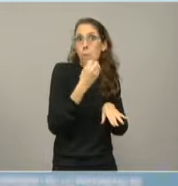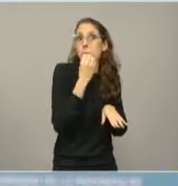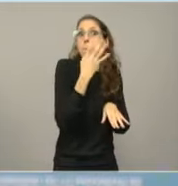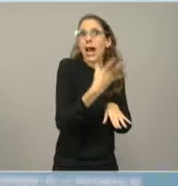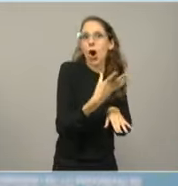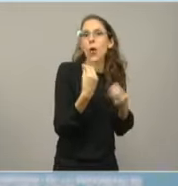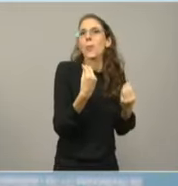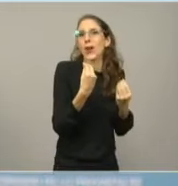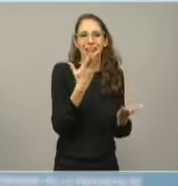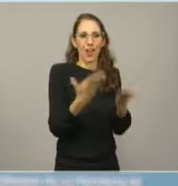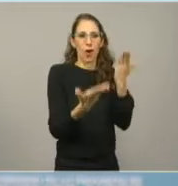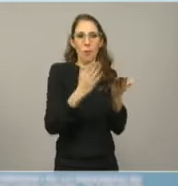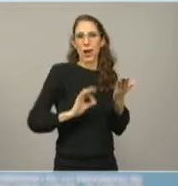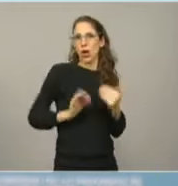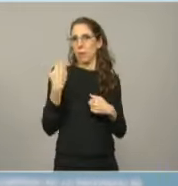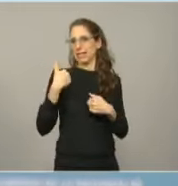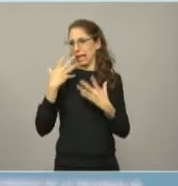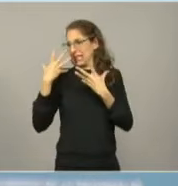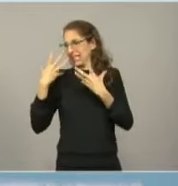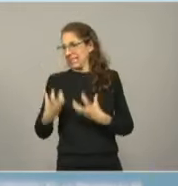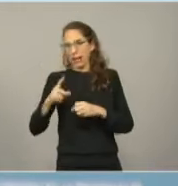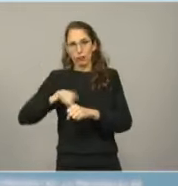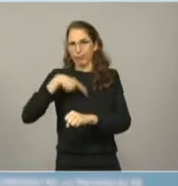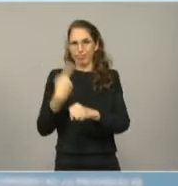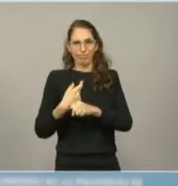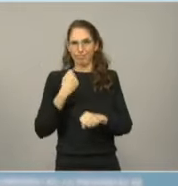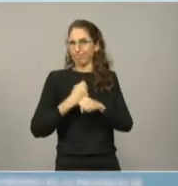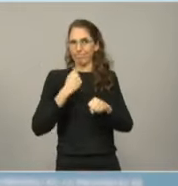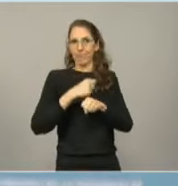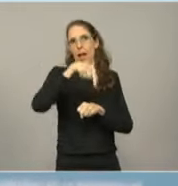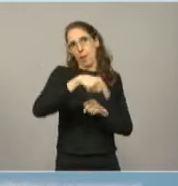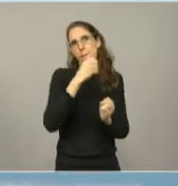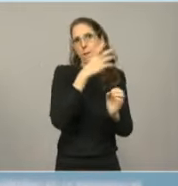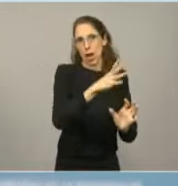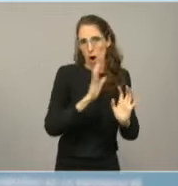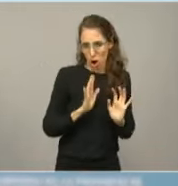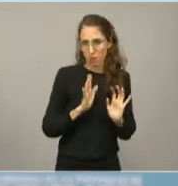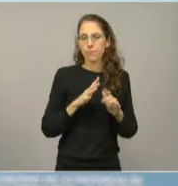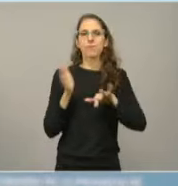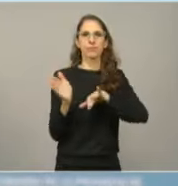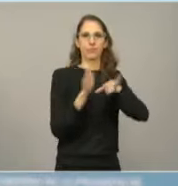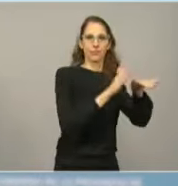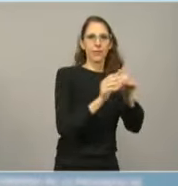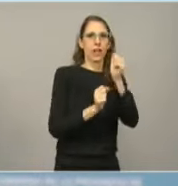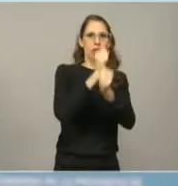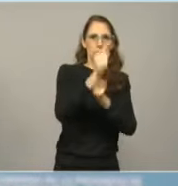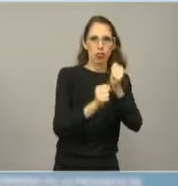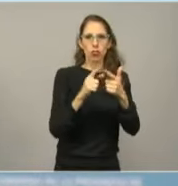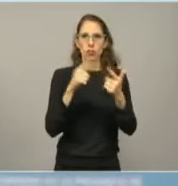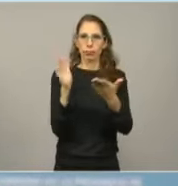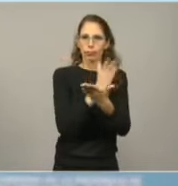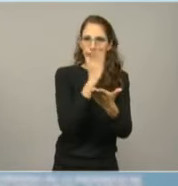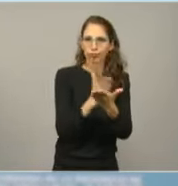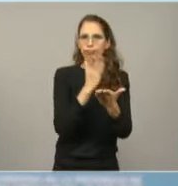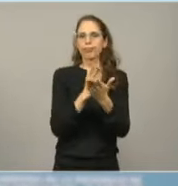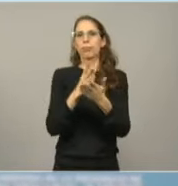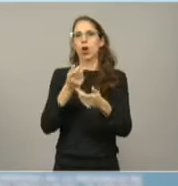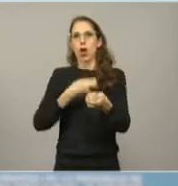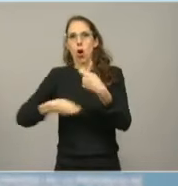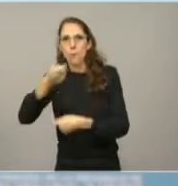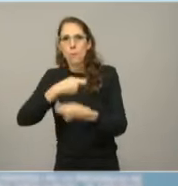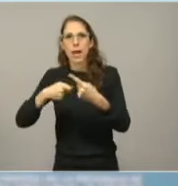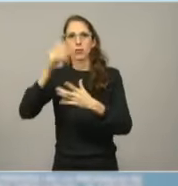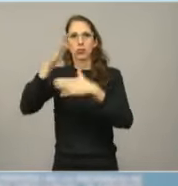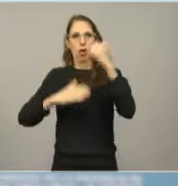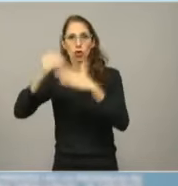comparación contra el ño de sequía Y esto es porque la industria porque la construcción el comercio están cayendo